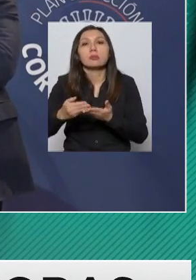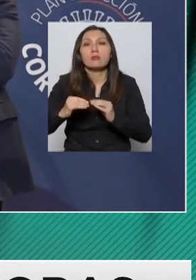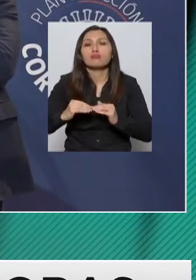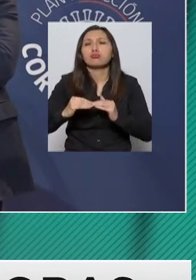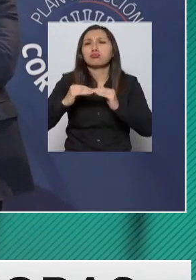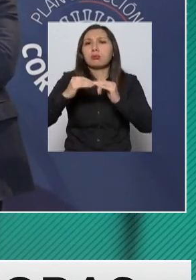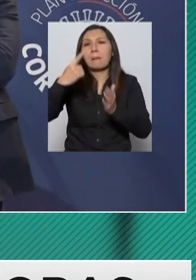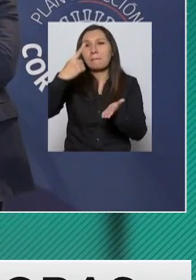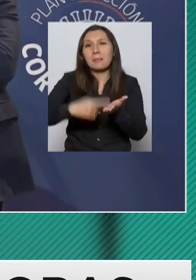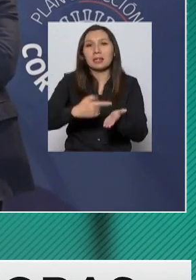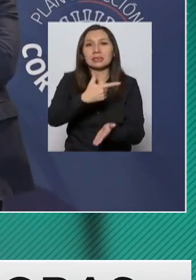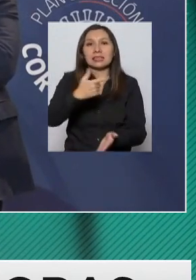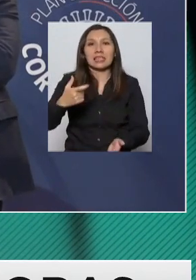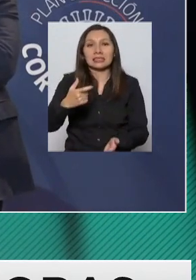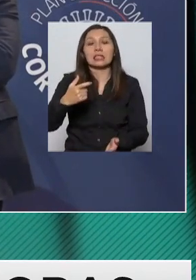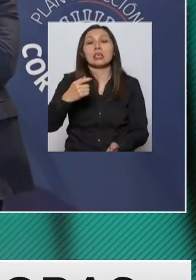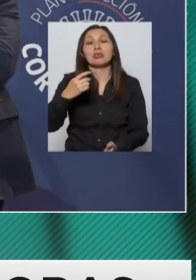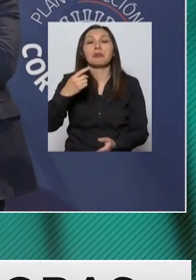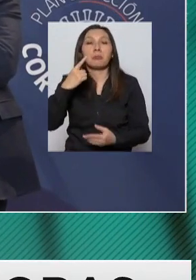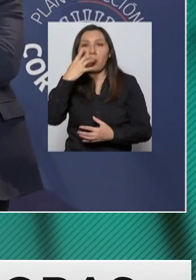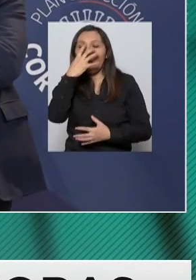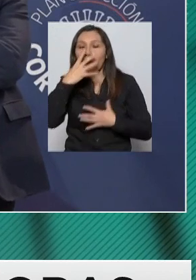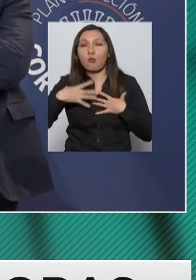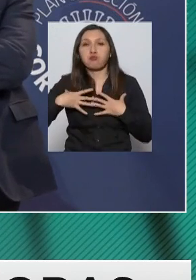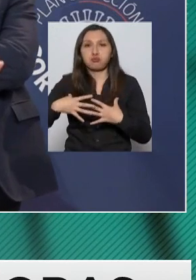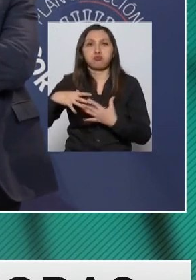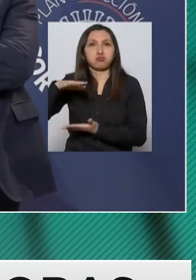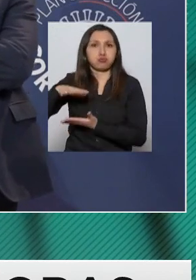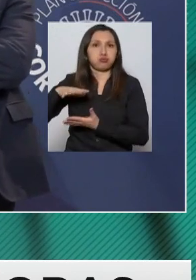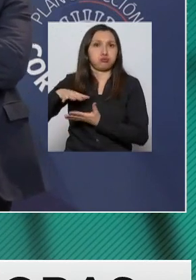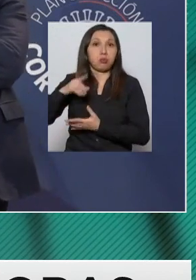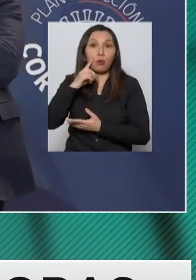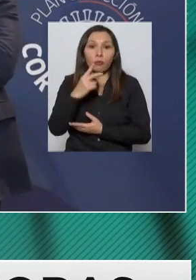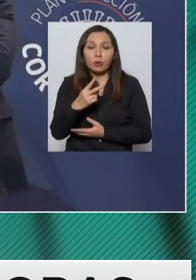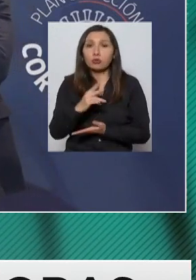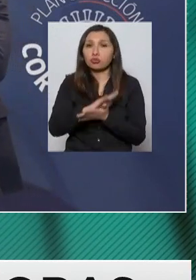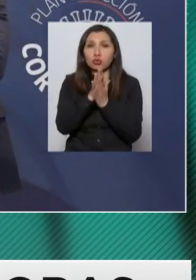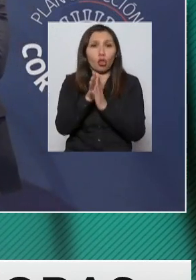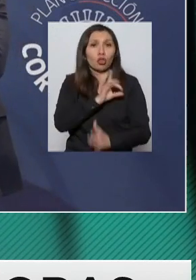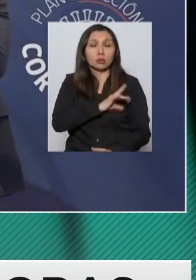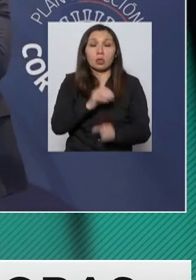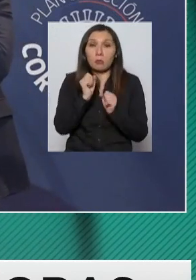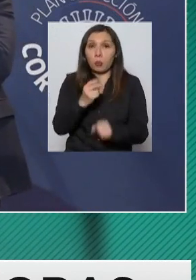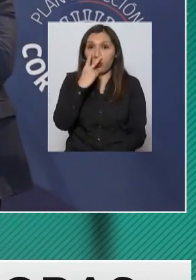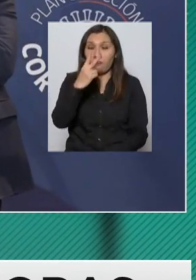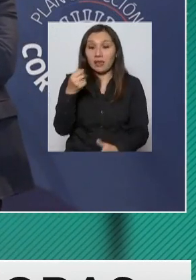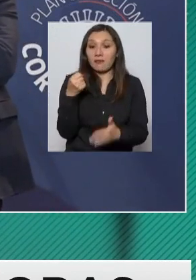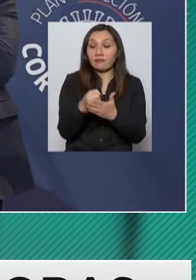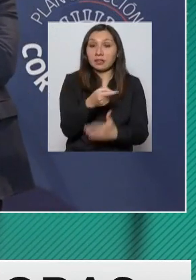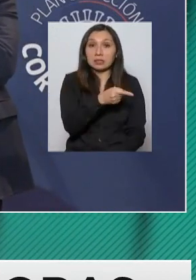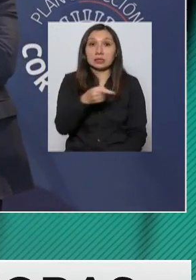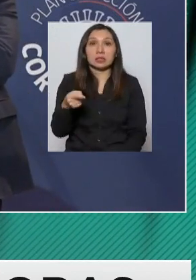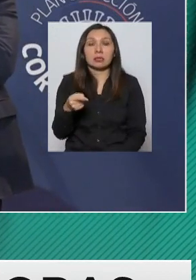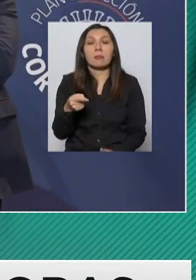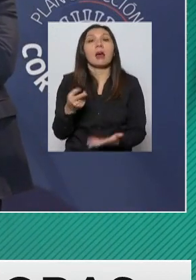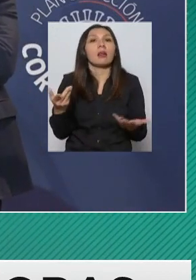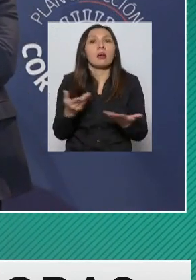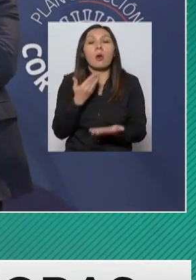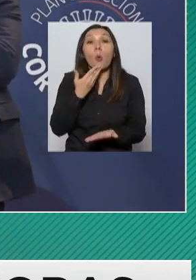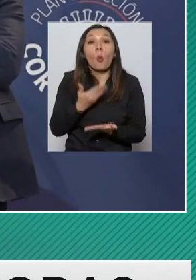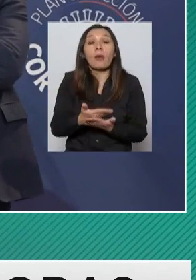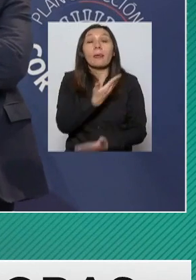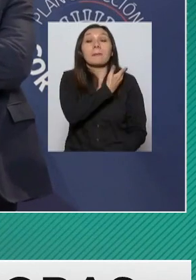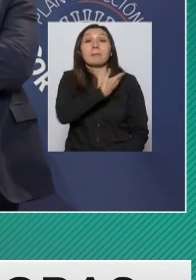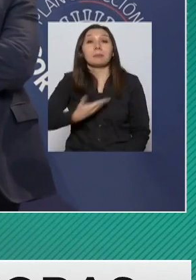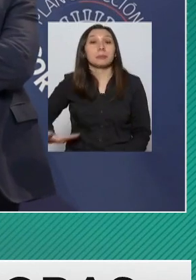700 ventiladores mecánicos disponibles ustedes lo pudieron ver todo chile lo pudo ver durante el fin de semana en cuando el